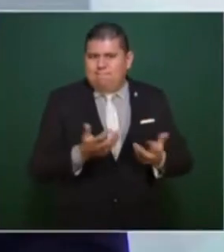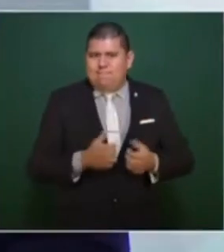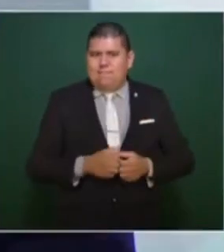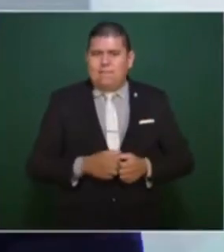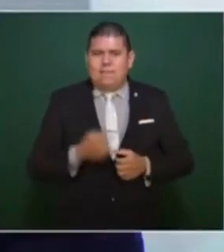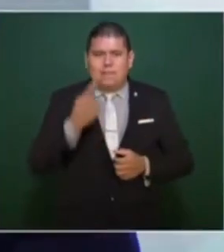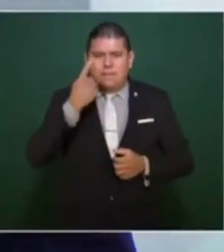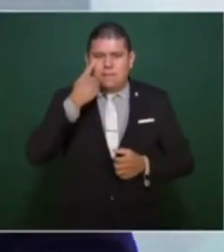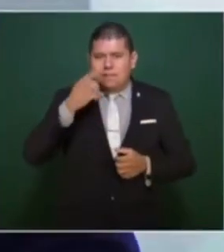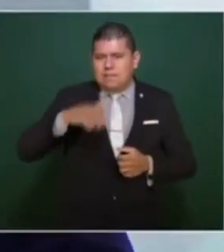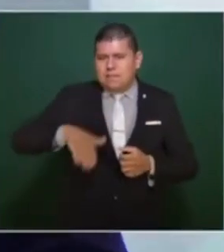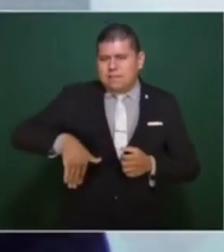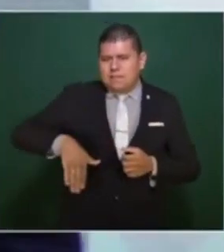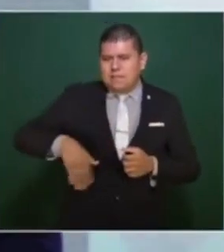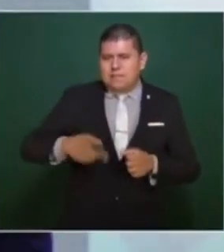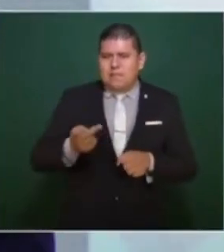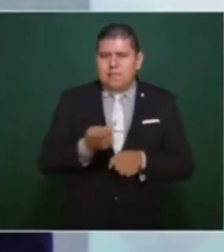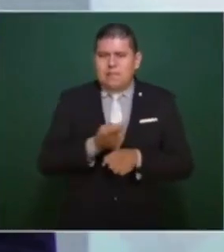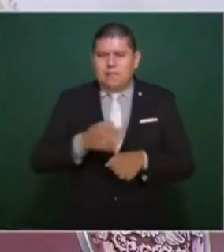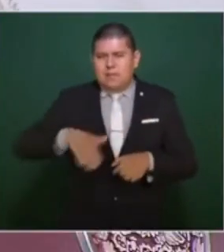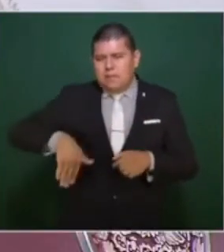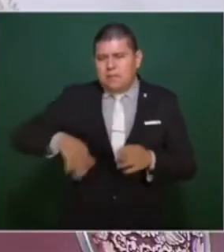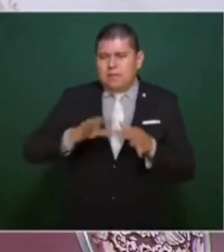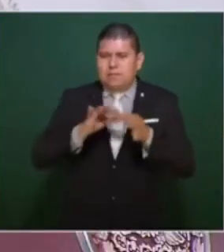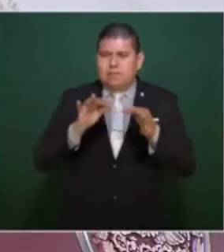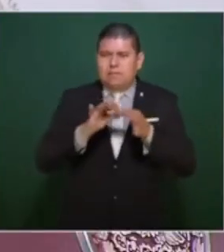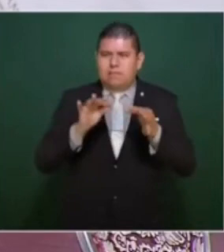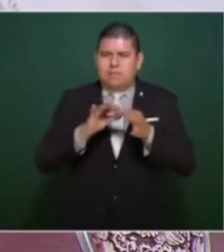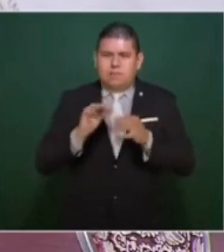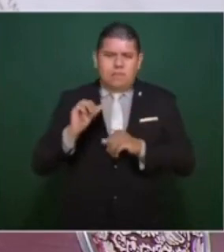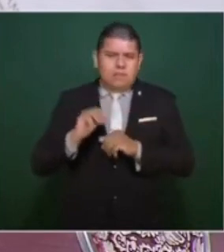hace un momento que estaban presentando